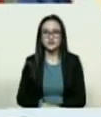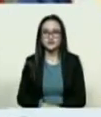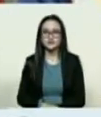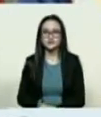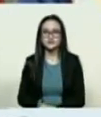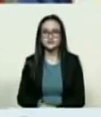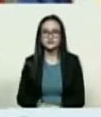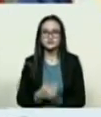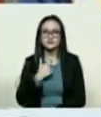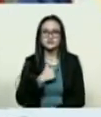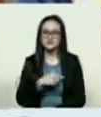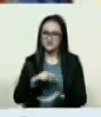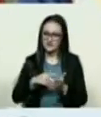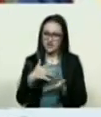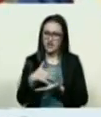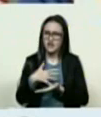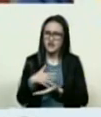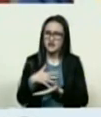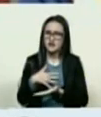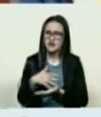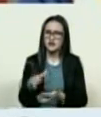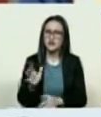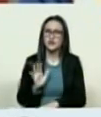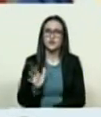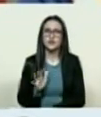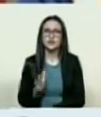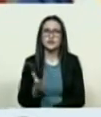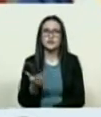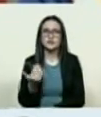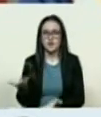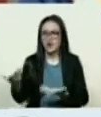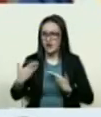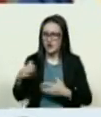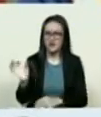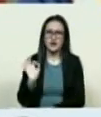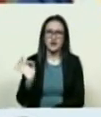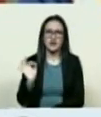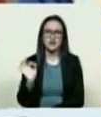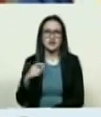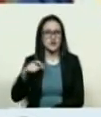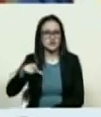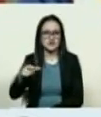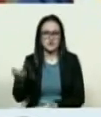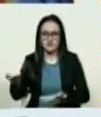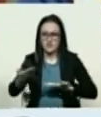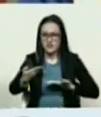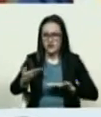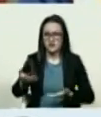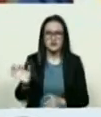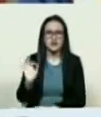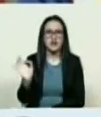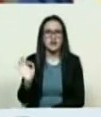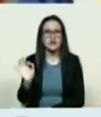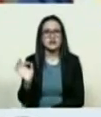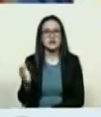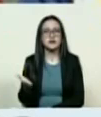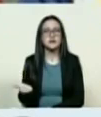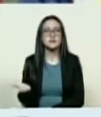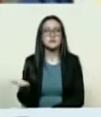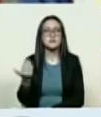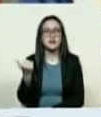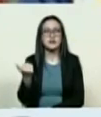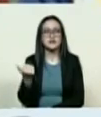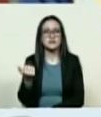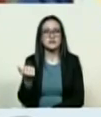según ellos, está en crisis. No, nosotros no le pedimos que nos regalen nada. No necesitamos ayuda humanitaria. Solo exigimos que nos